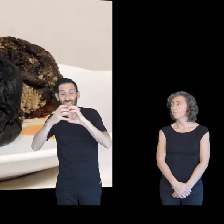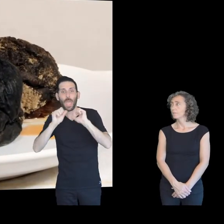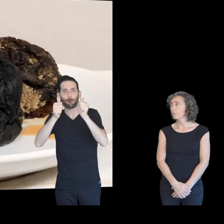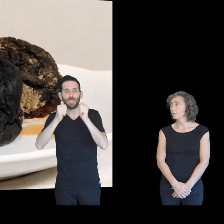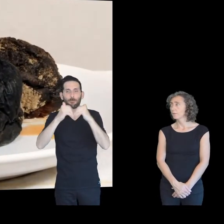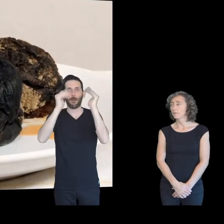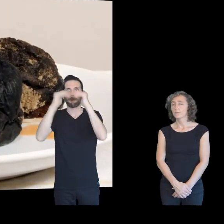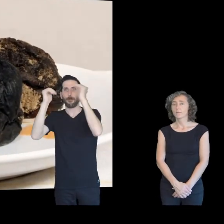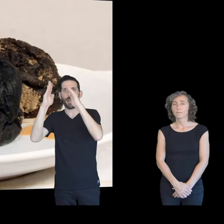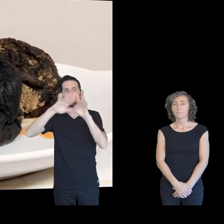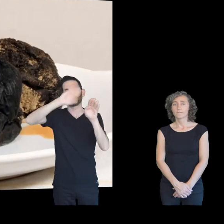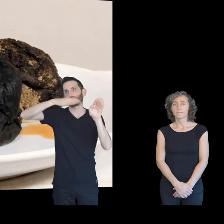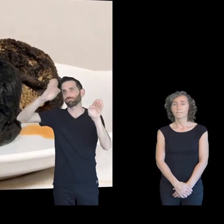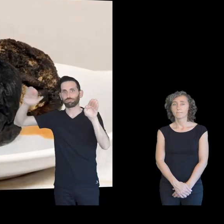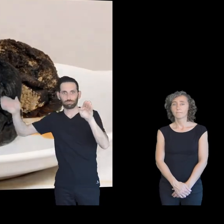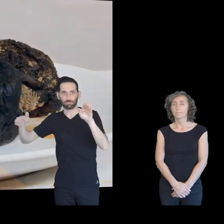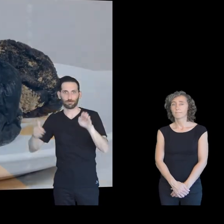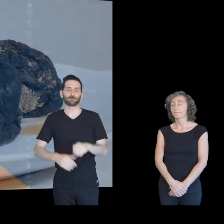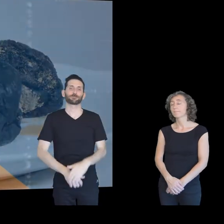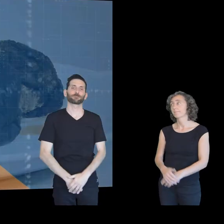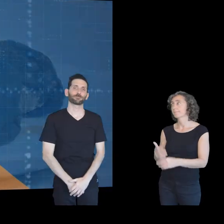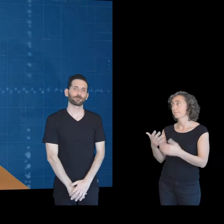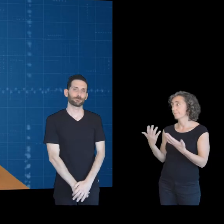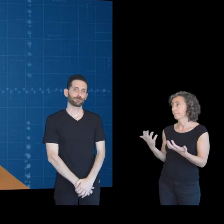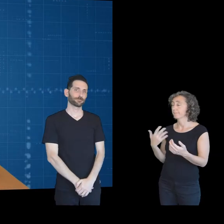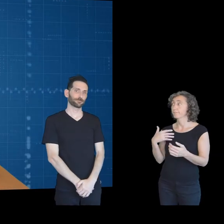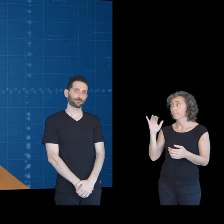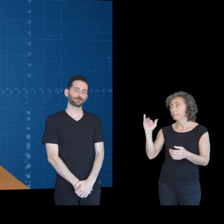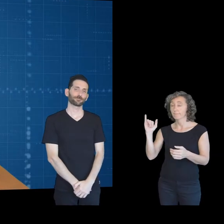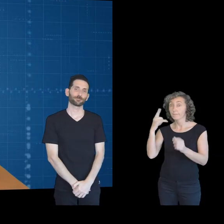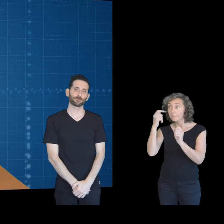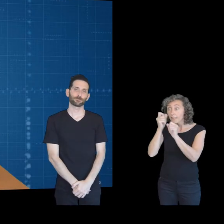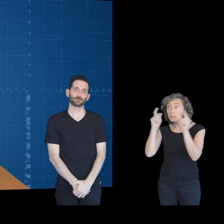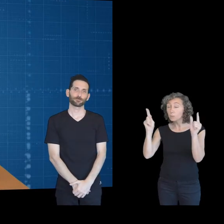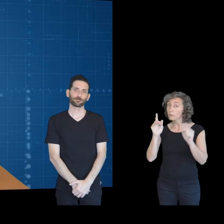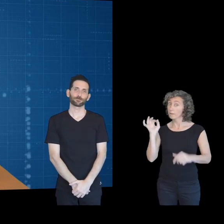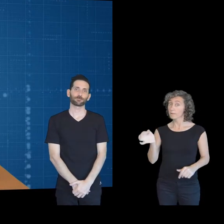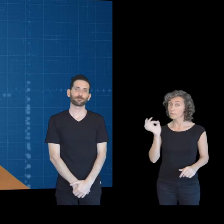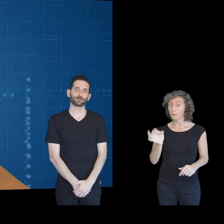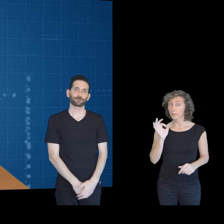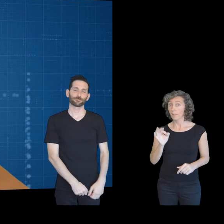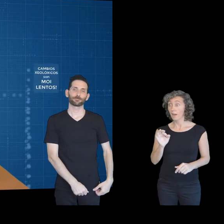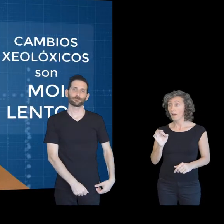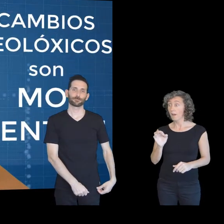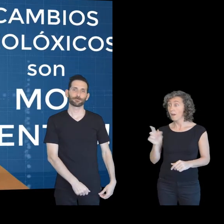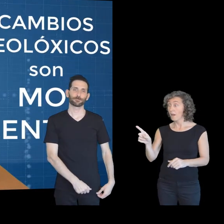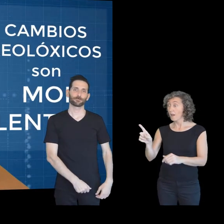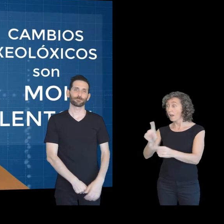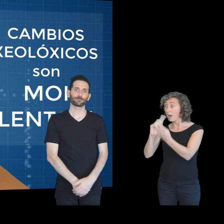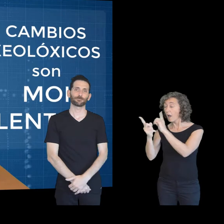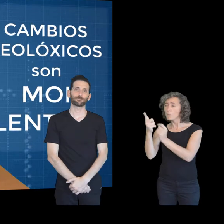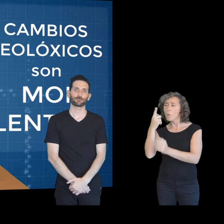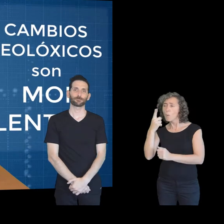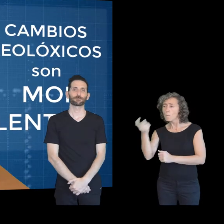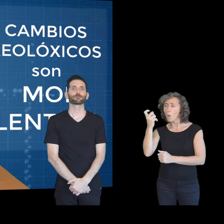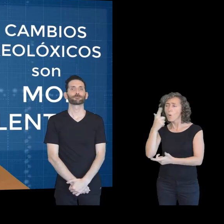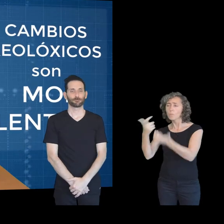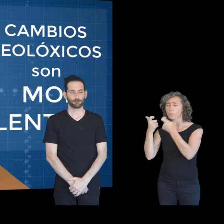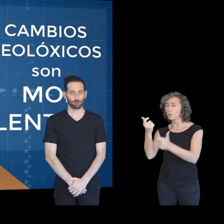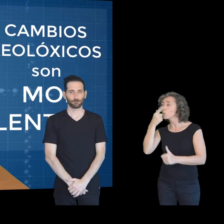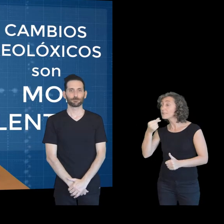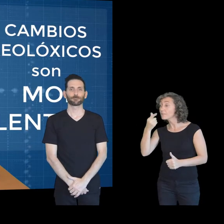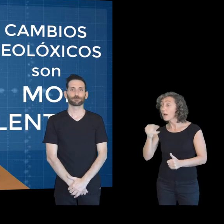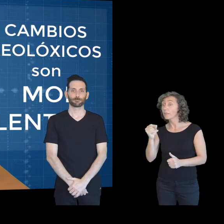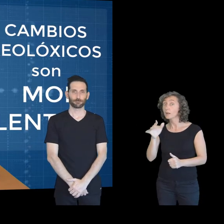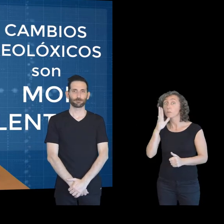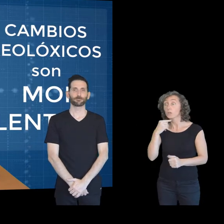relevo na súa superficie. Claro. Decátate de que o certo é que non é doado percibir os cambios, xa que a